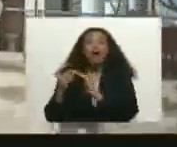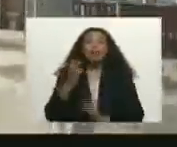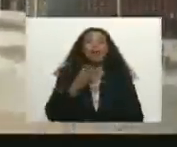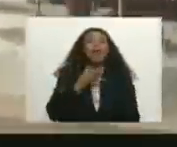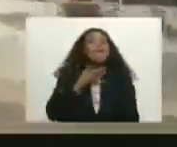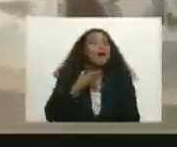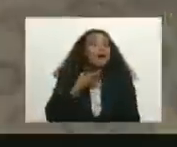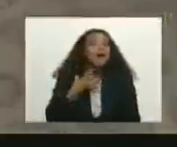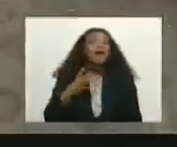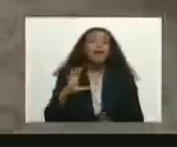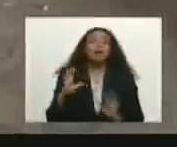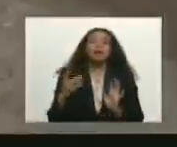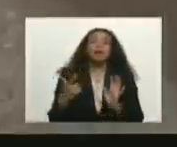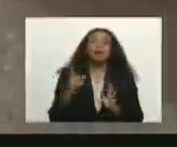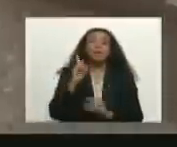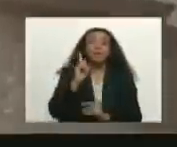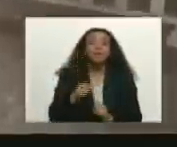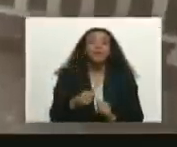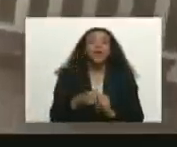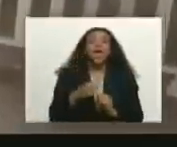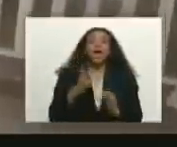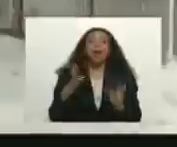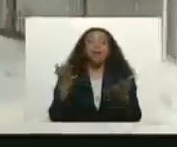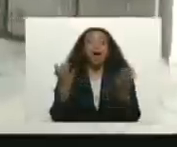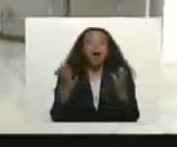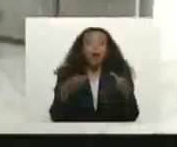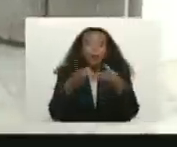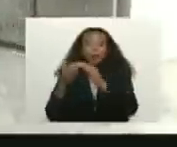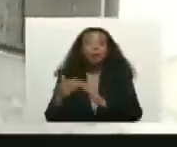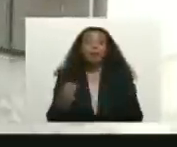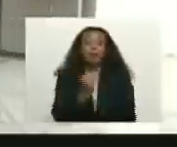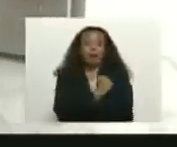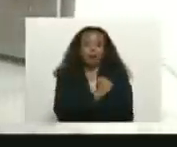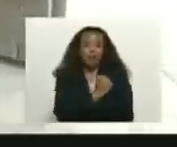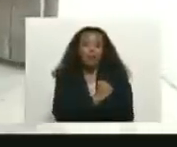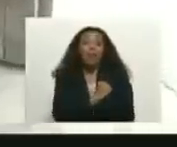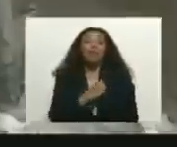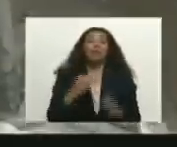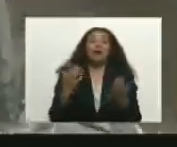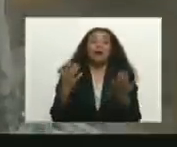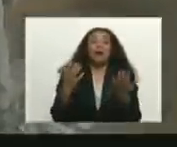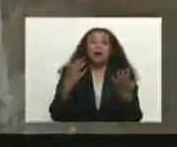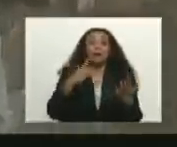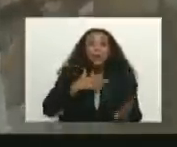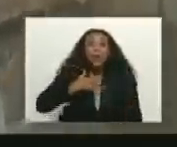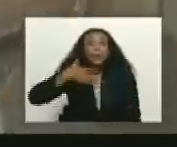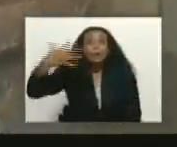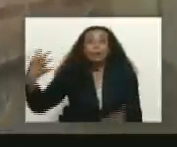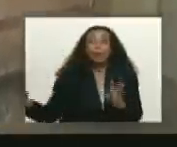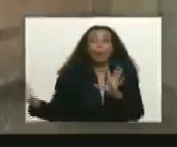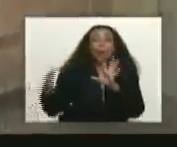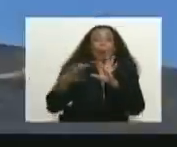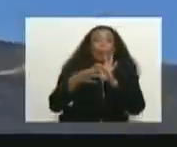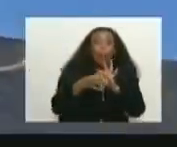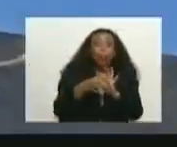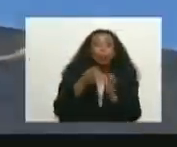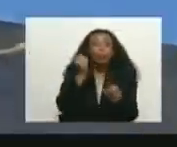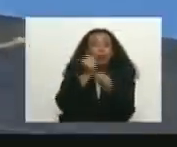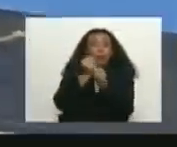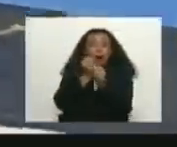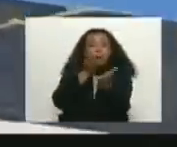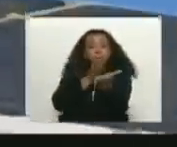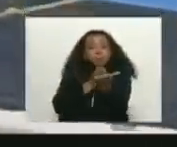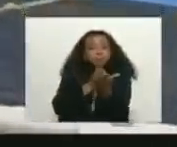evangélicos, frente a las comunidades católicas, mis hermanos católicos, en un espíritu ecuménico. Seguir ese trabajo,